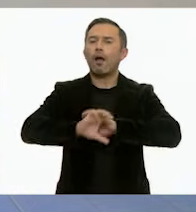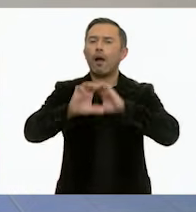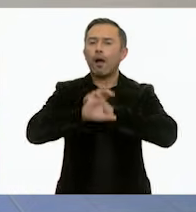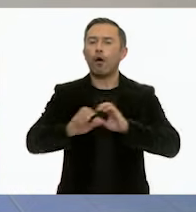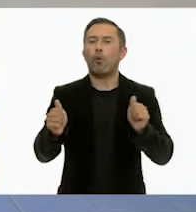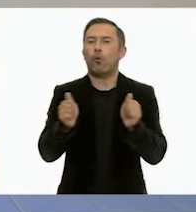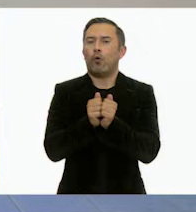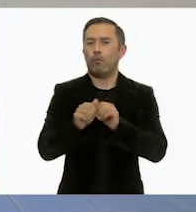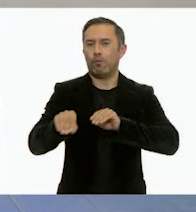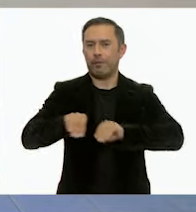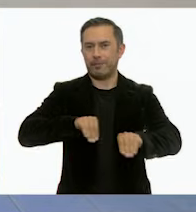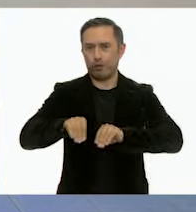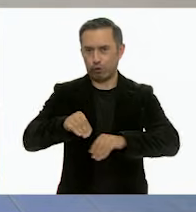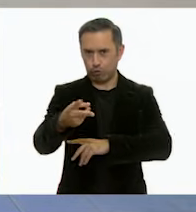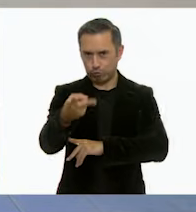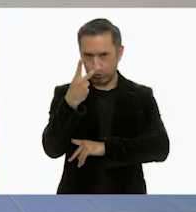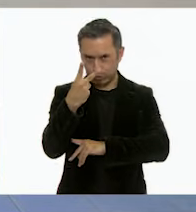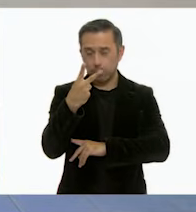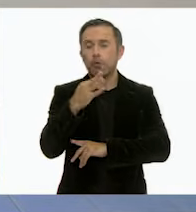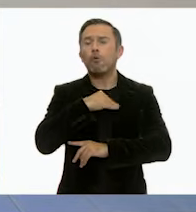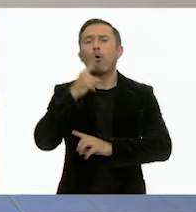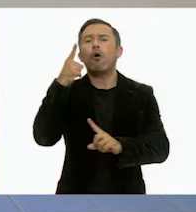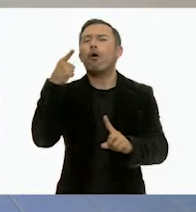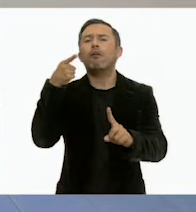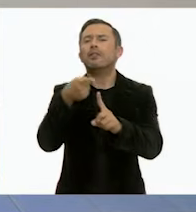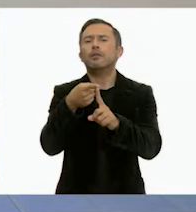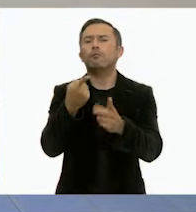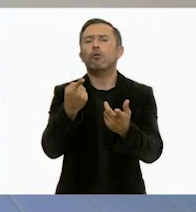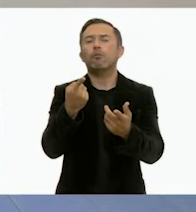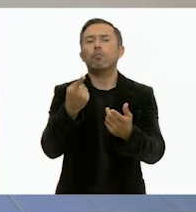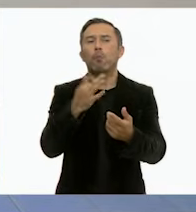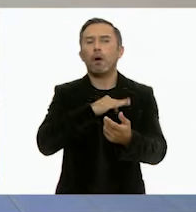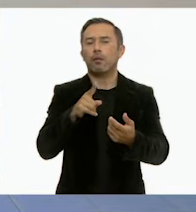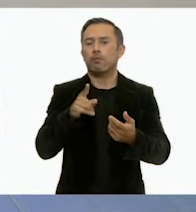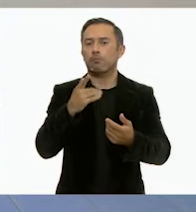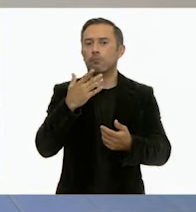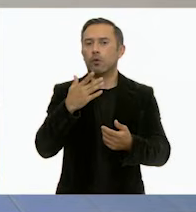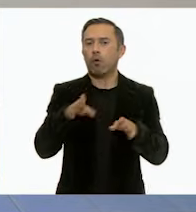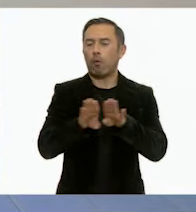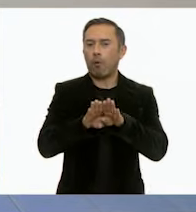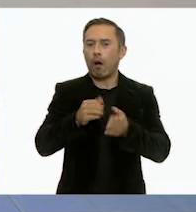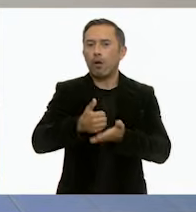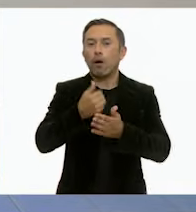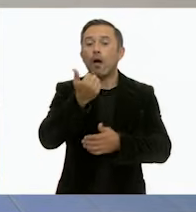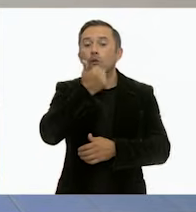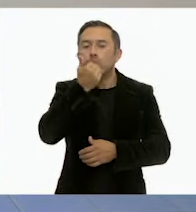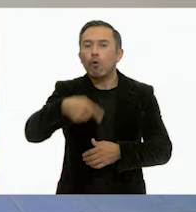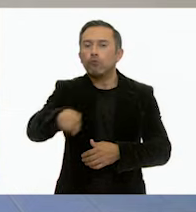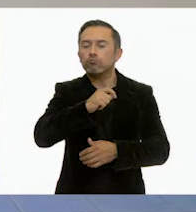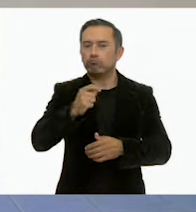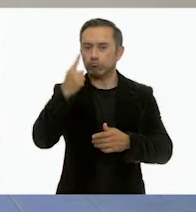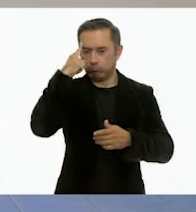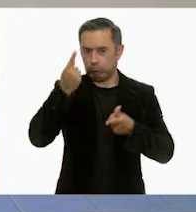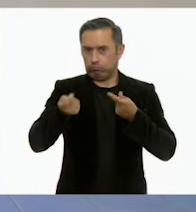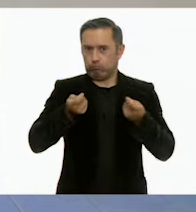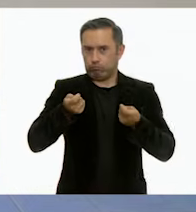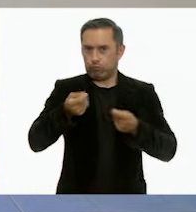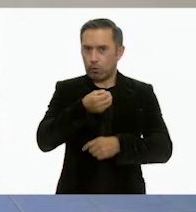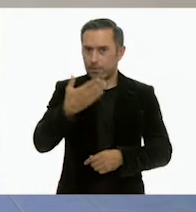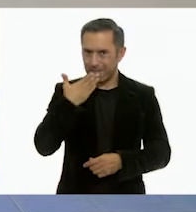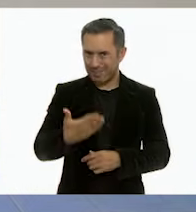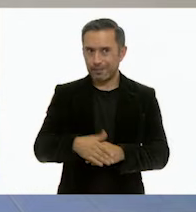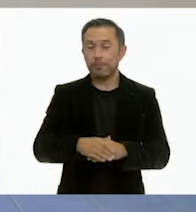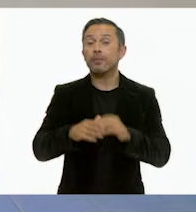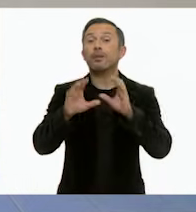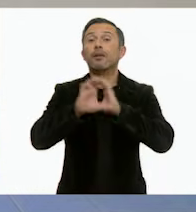movimiento y cuyo objetivo principal es favorecer la coordinación en los alumnos. Este canto se llama Me